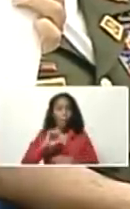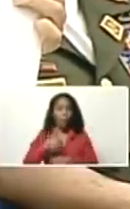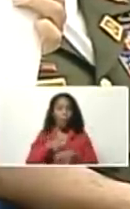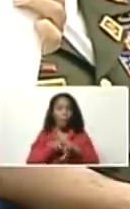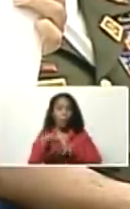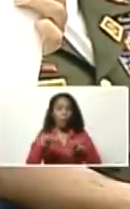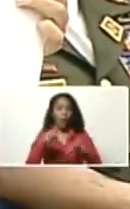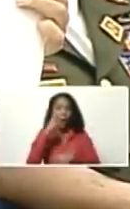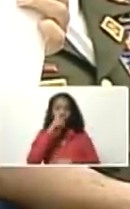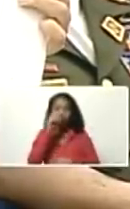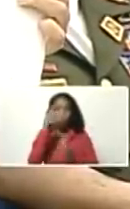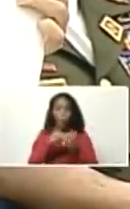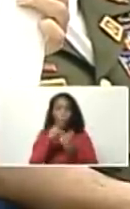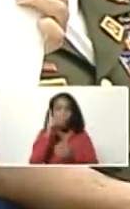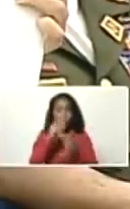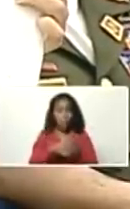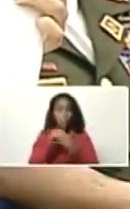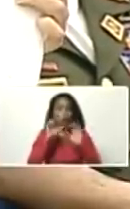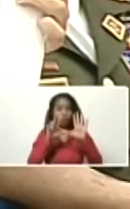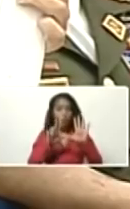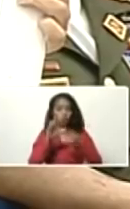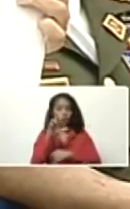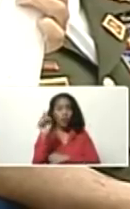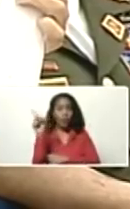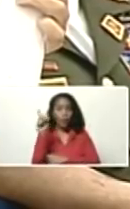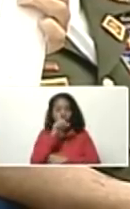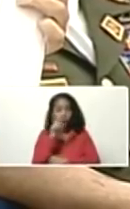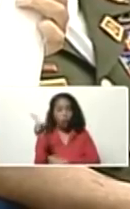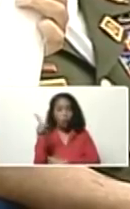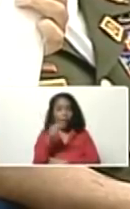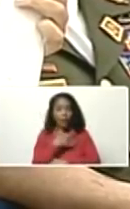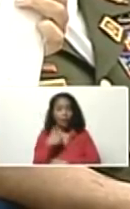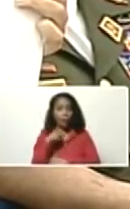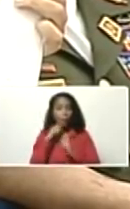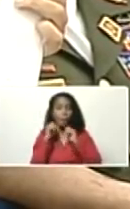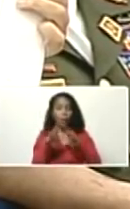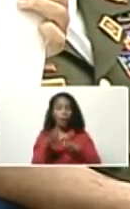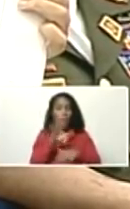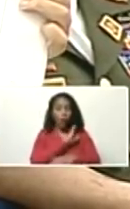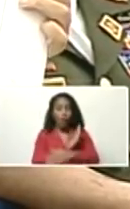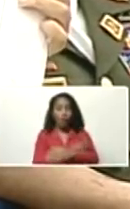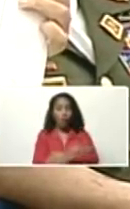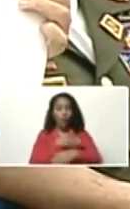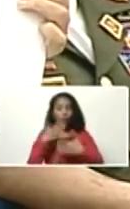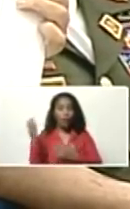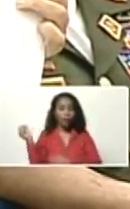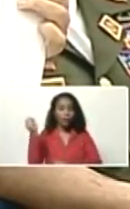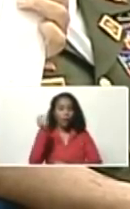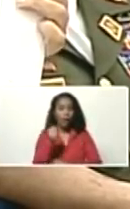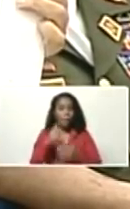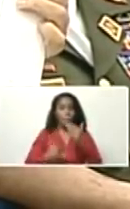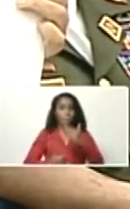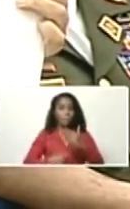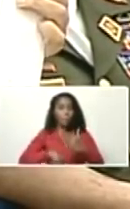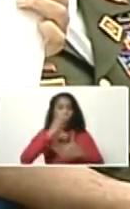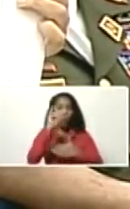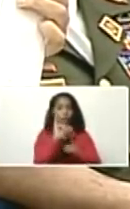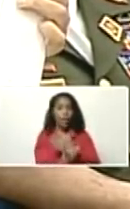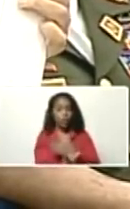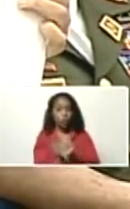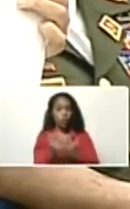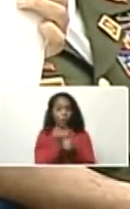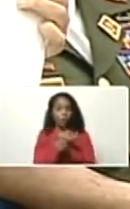año 1830 con la traición de aquel año y hicieron que perdiéramos la fuerza que traía el proyecto independentista, la